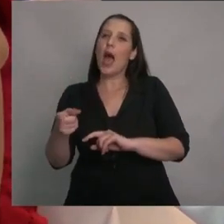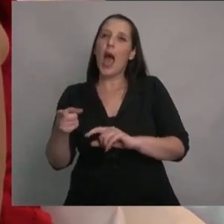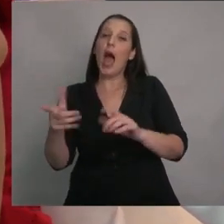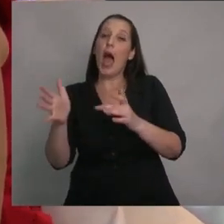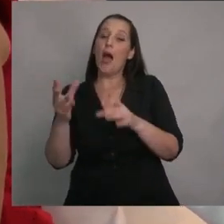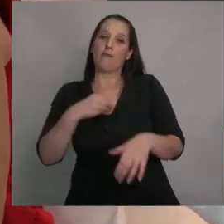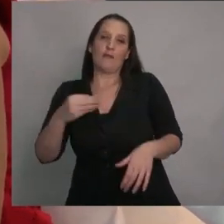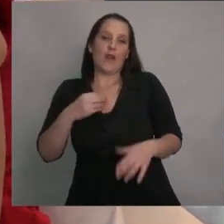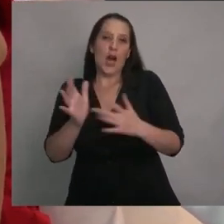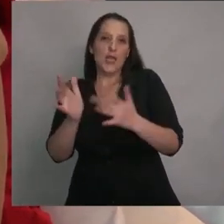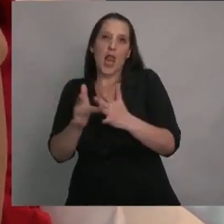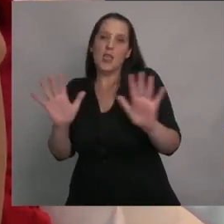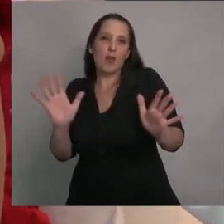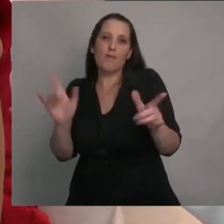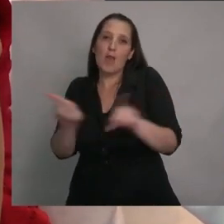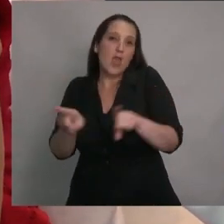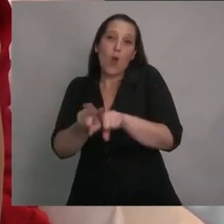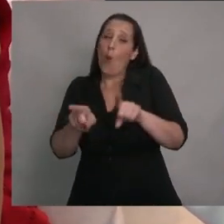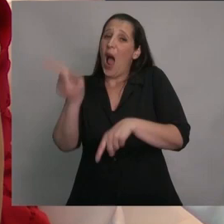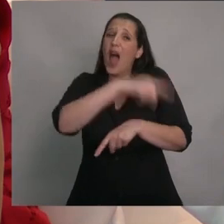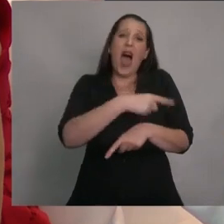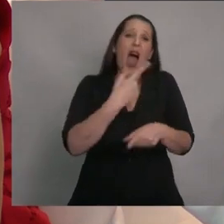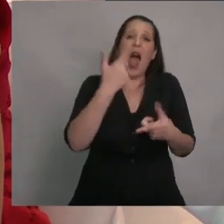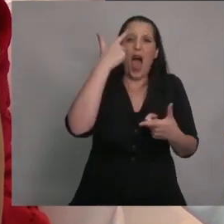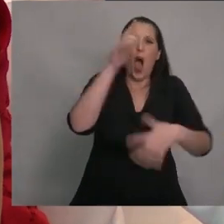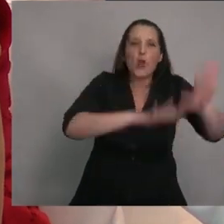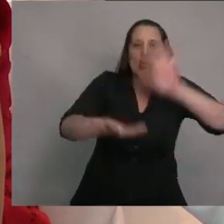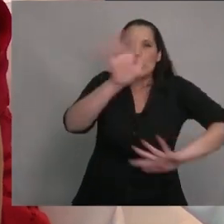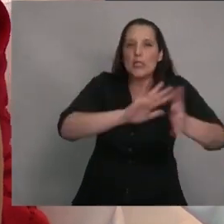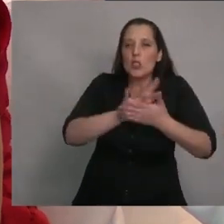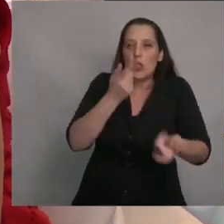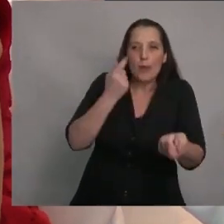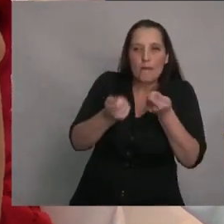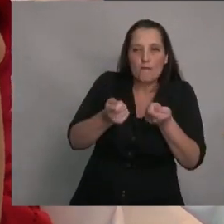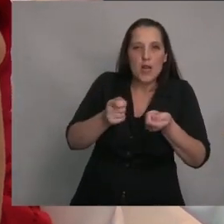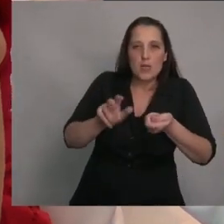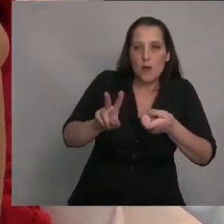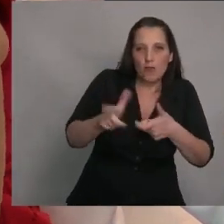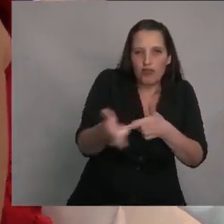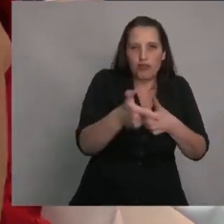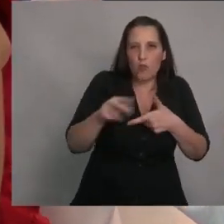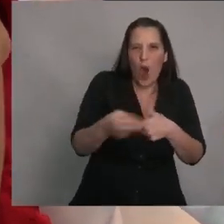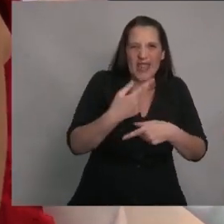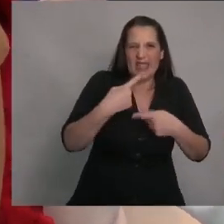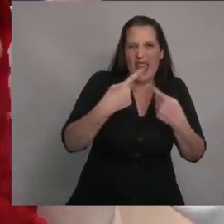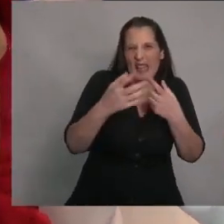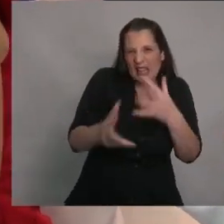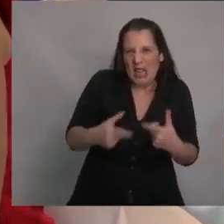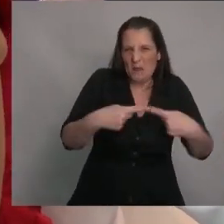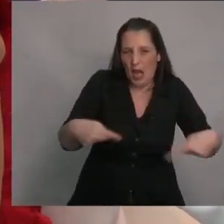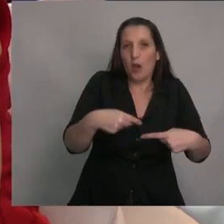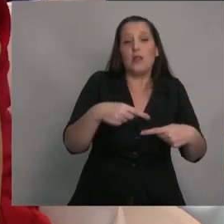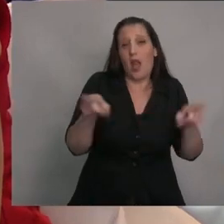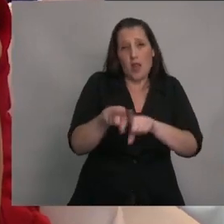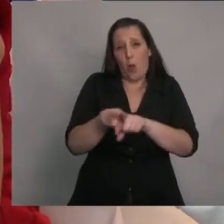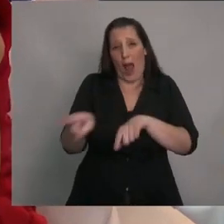es también, como en el caso del crimen organizado, el control paramilitar de la vida, paraestatal de la vida, es también el cuerpo de